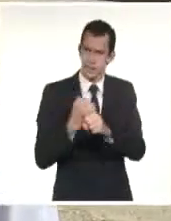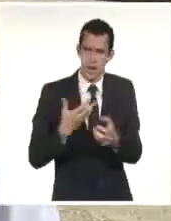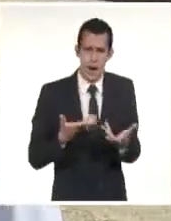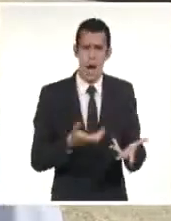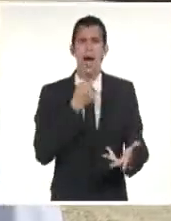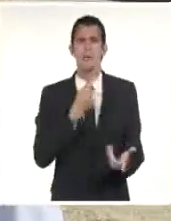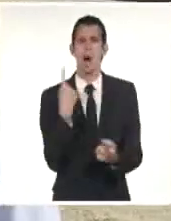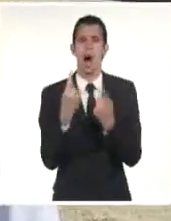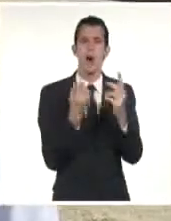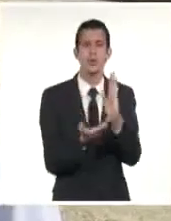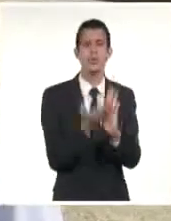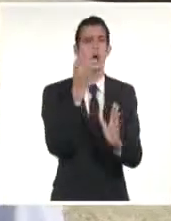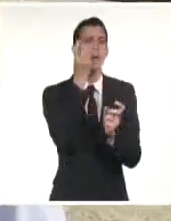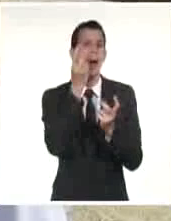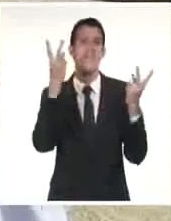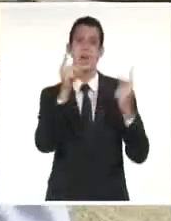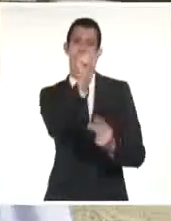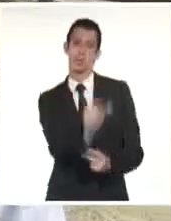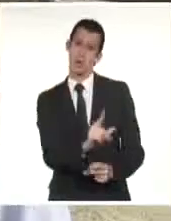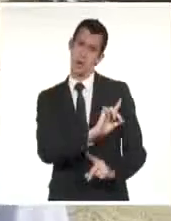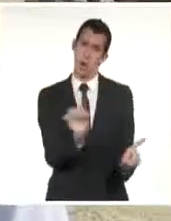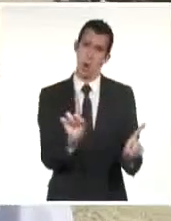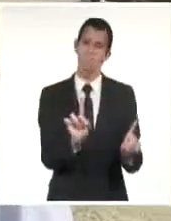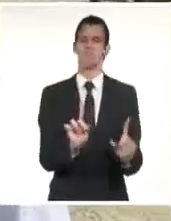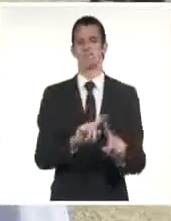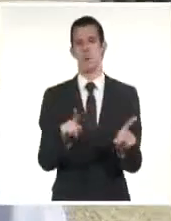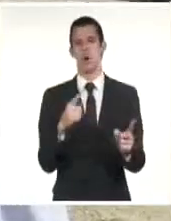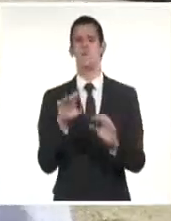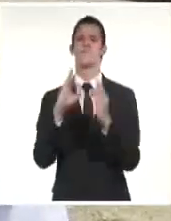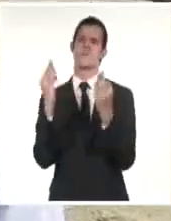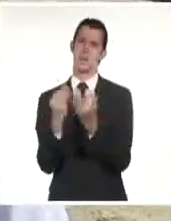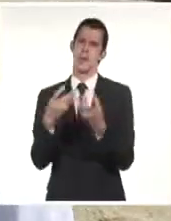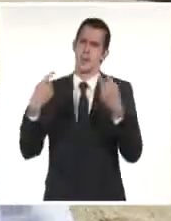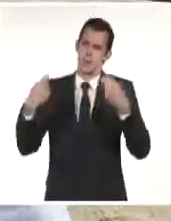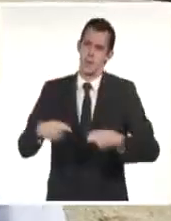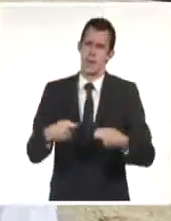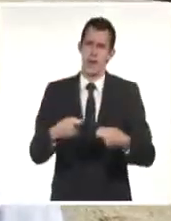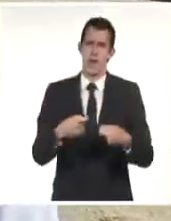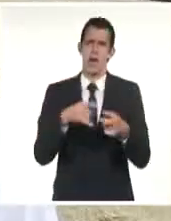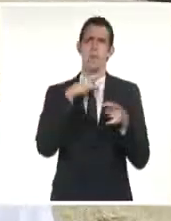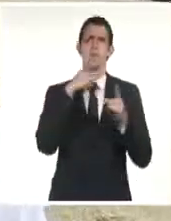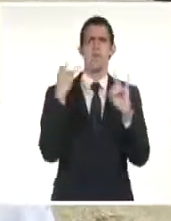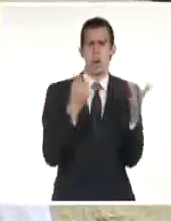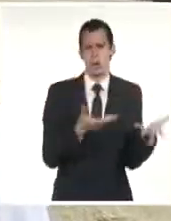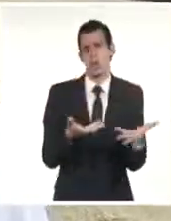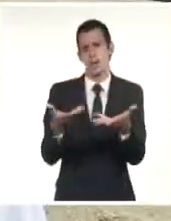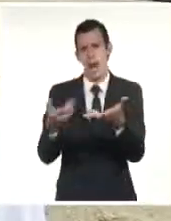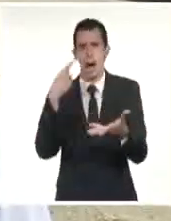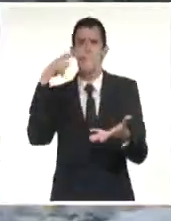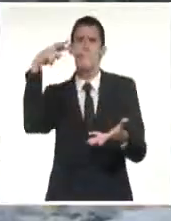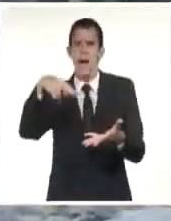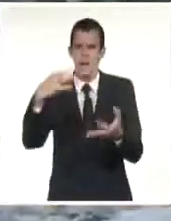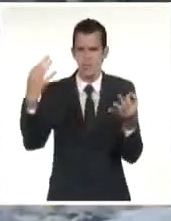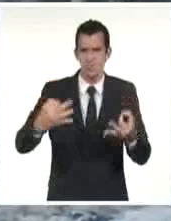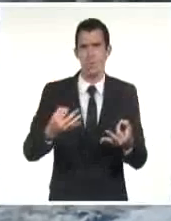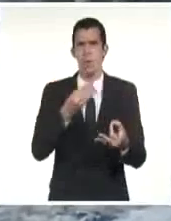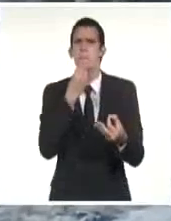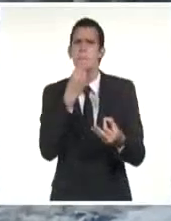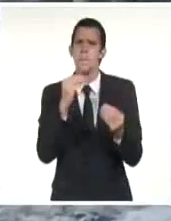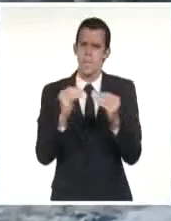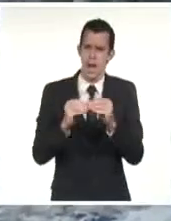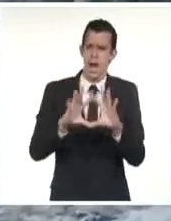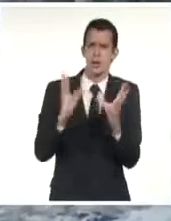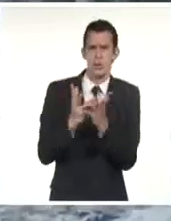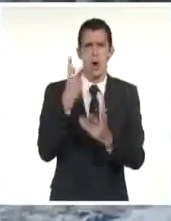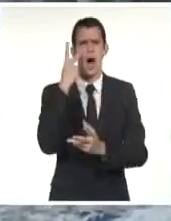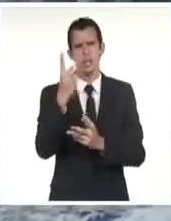por lo menos las personas sí necesitan que las familias se le entregue un cadáver y se le dé un trato digno, que es lo que se merecen. Giselle y Lauren